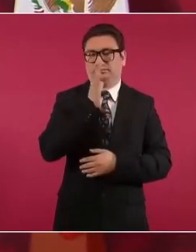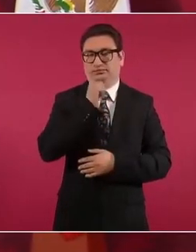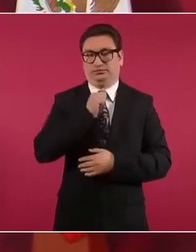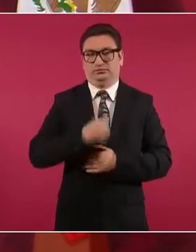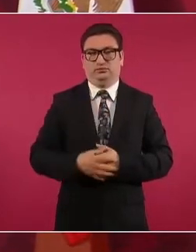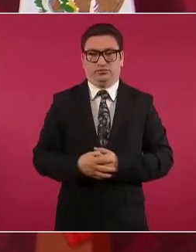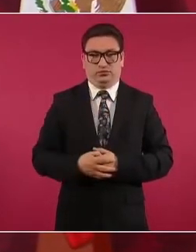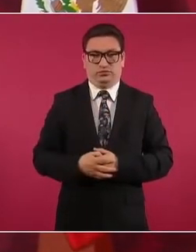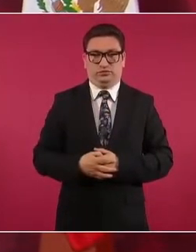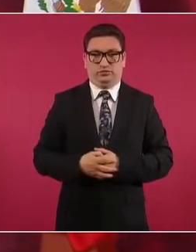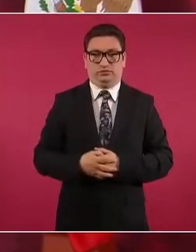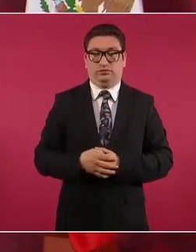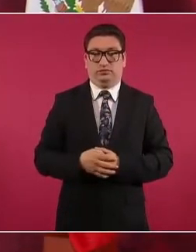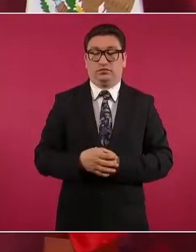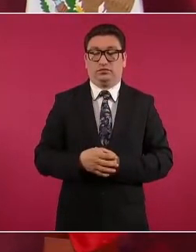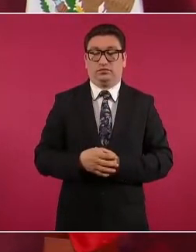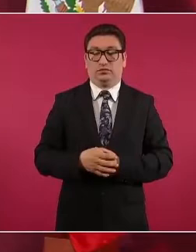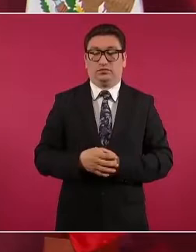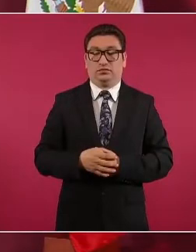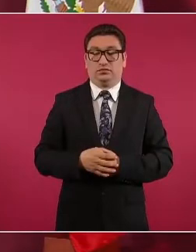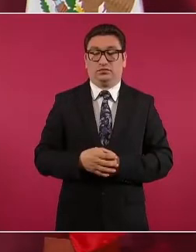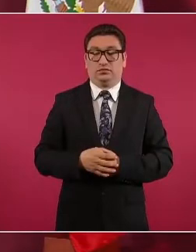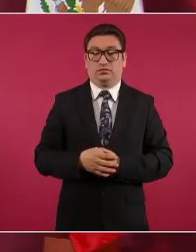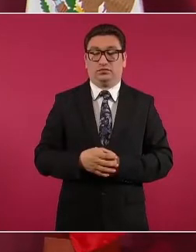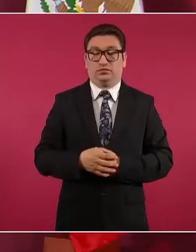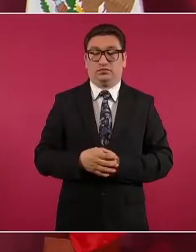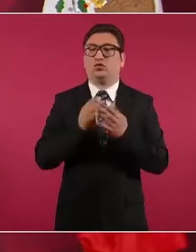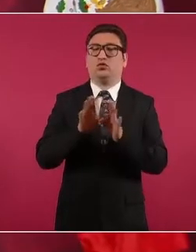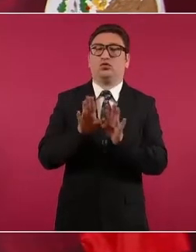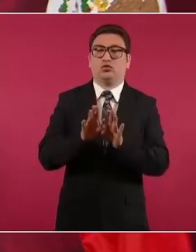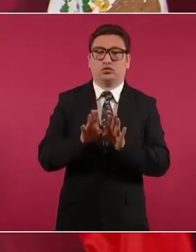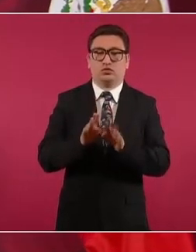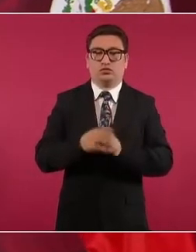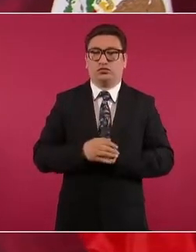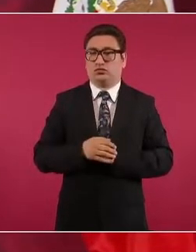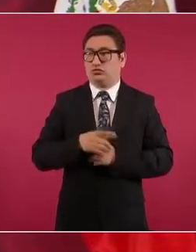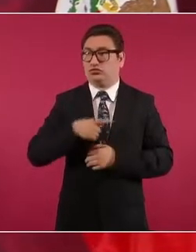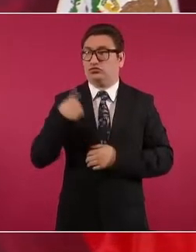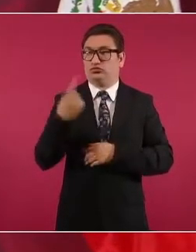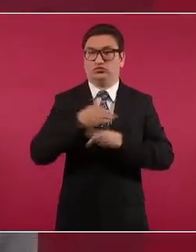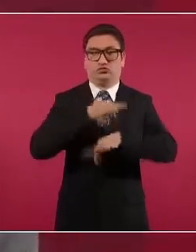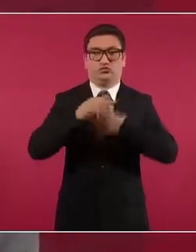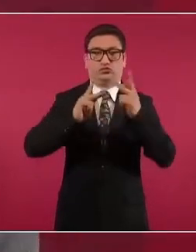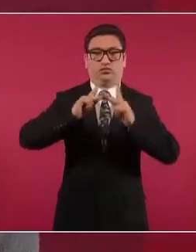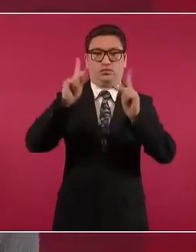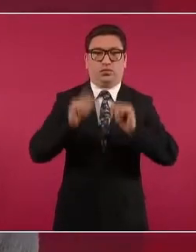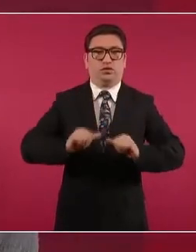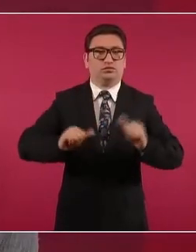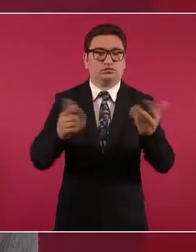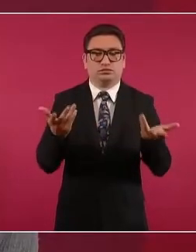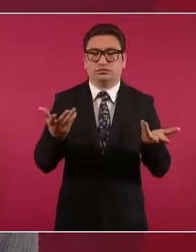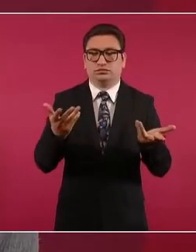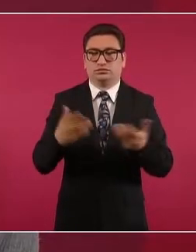Y el amor al prójimo, y el darnos la paz.